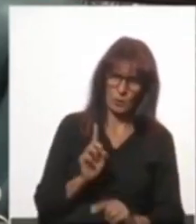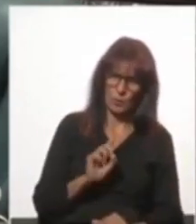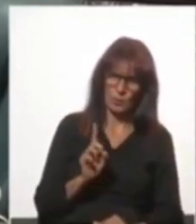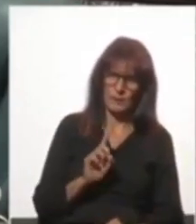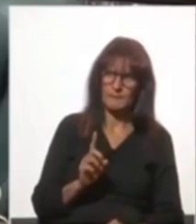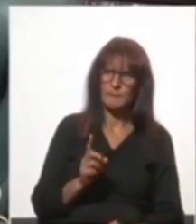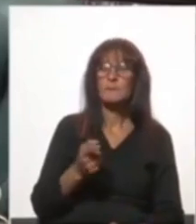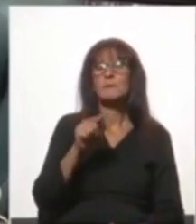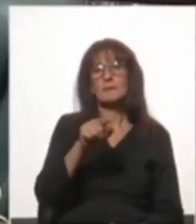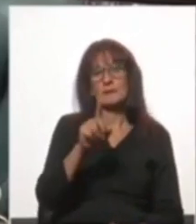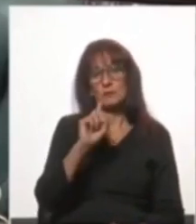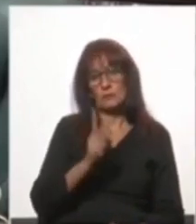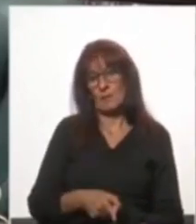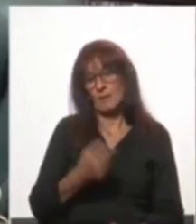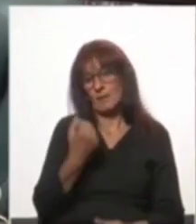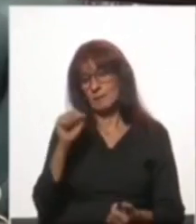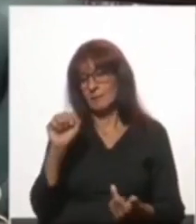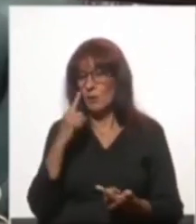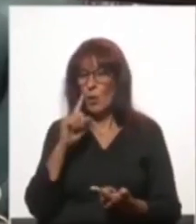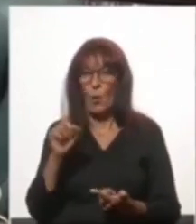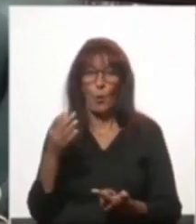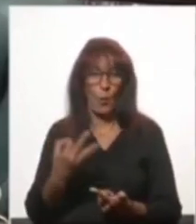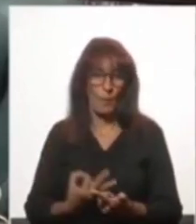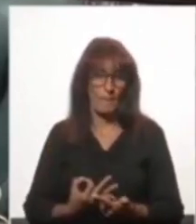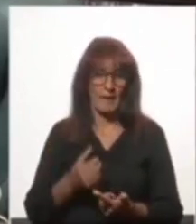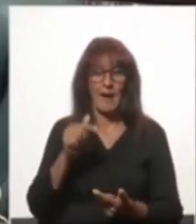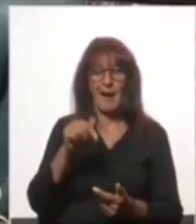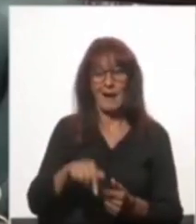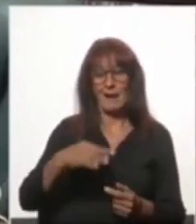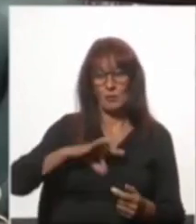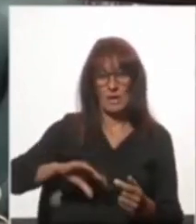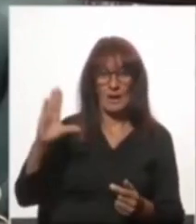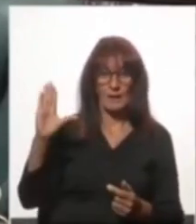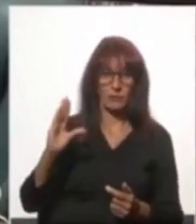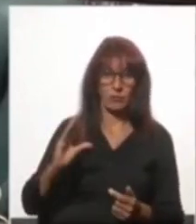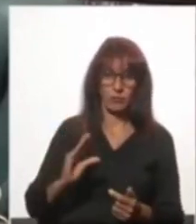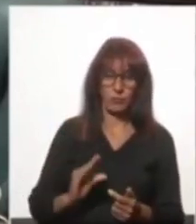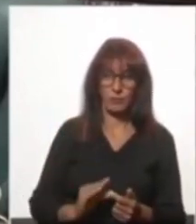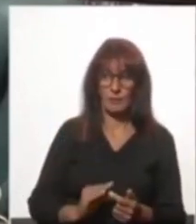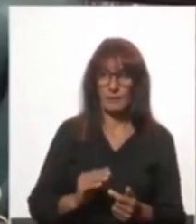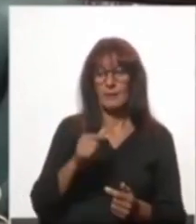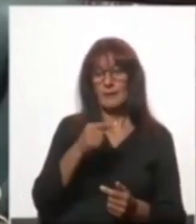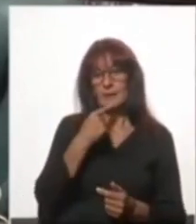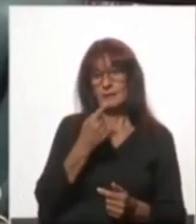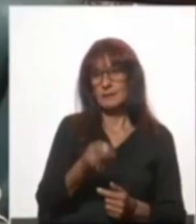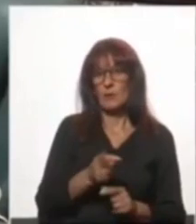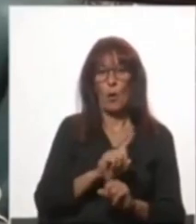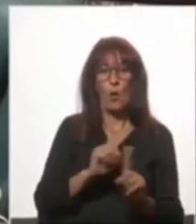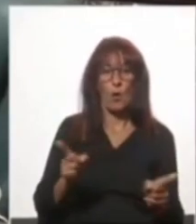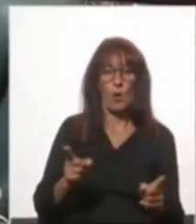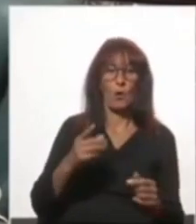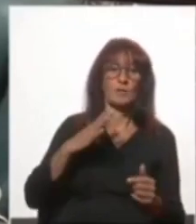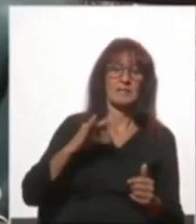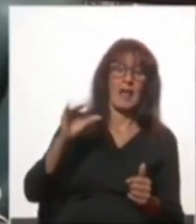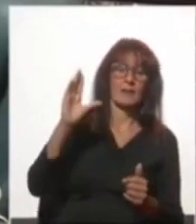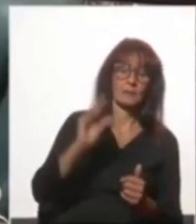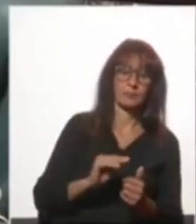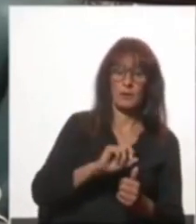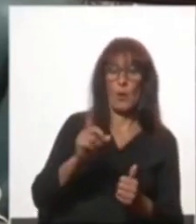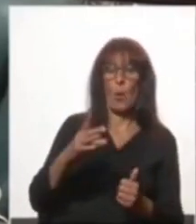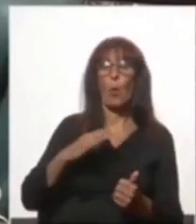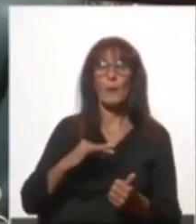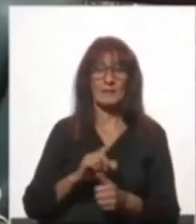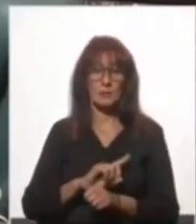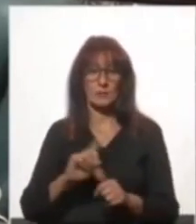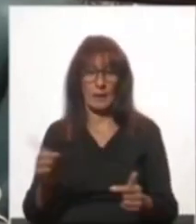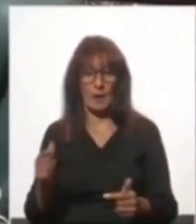Y eso también se incumple. Acá los salarios están cayendo. Y se dijo que no iban a caer los salarios ni las jubilaciones. Y acá están